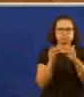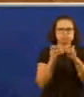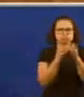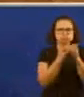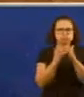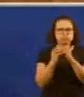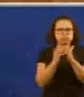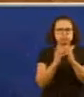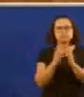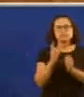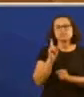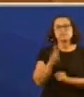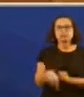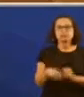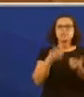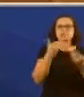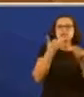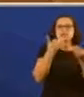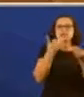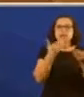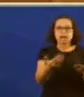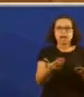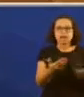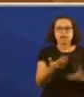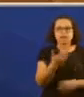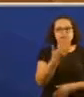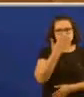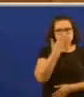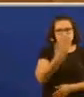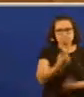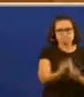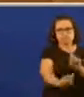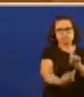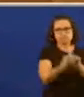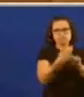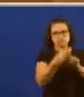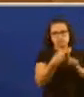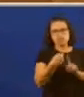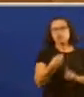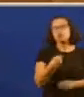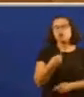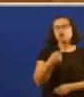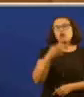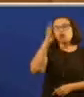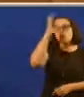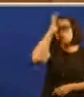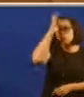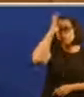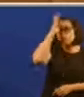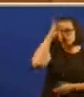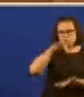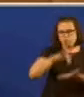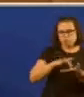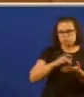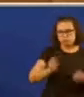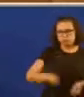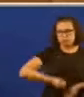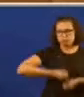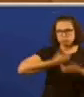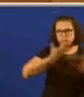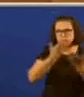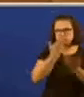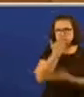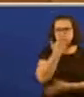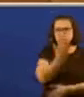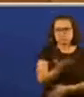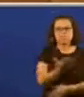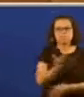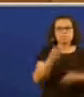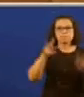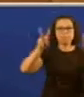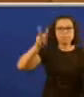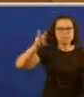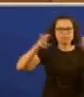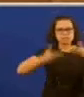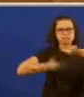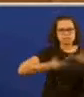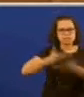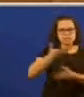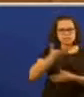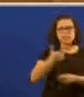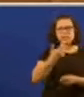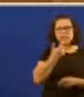Quero agradecerlle o ataque de sinceridade que tivo este domingo, onde limos un titular que estaba vostede